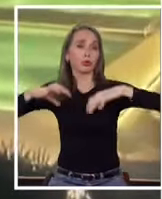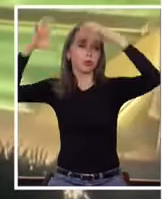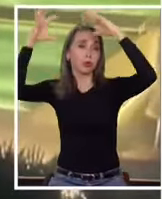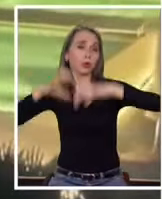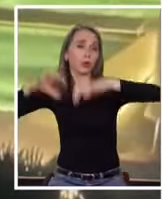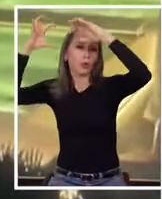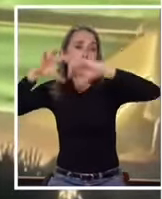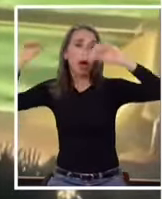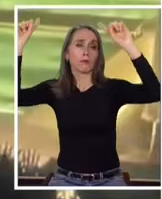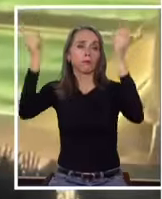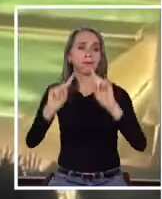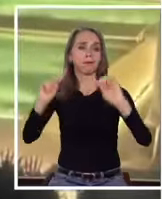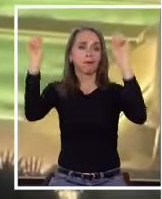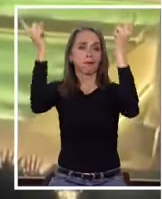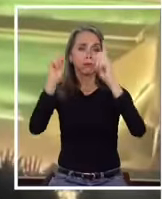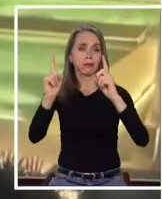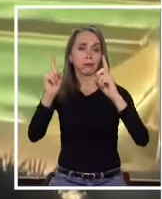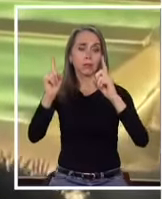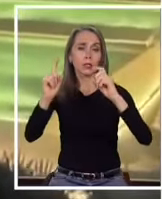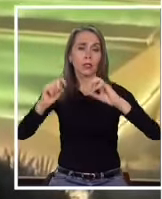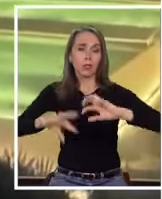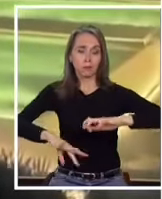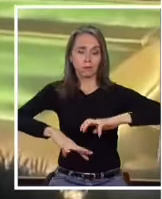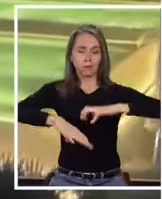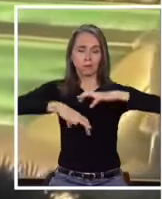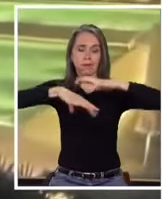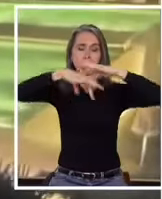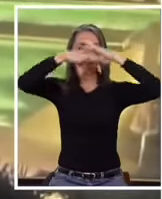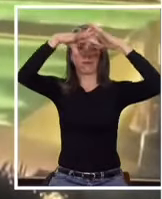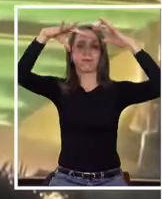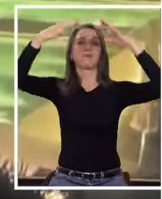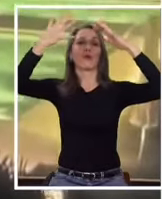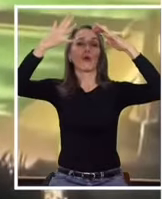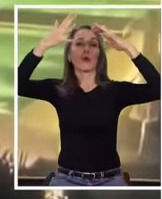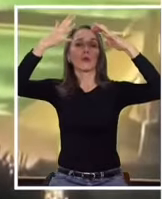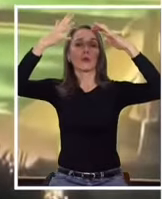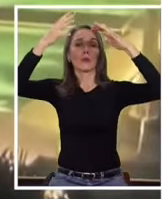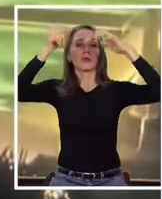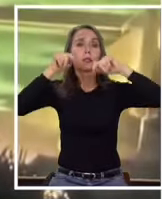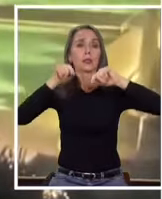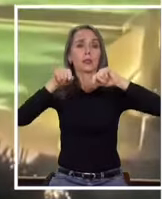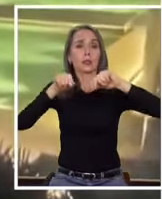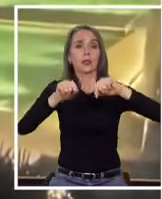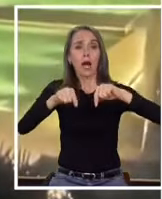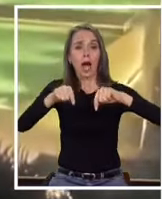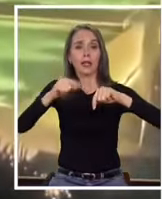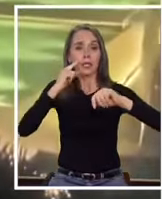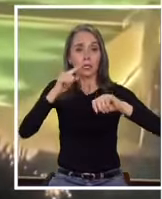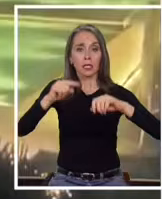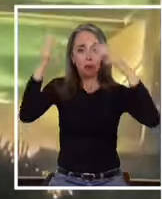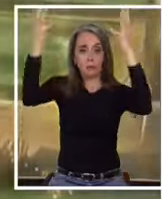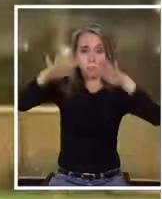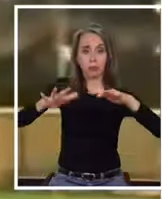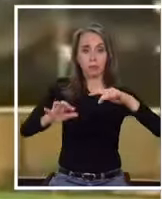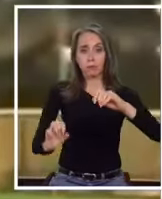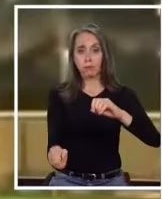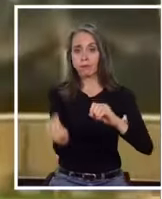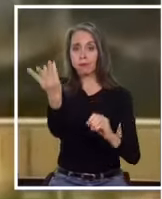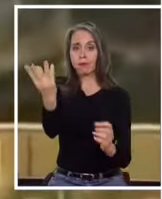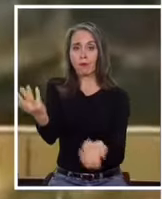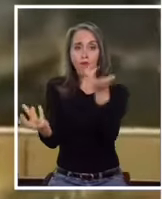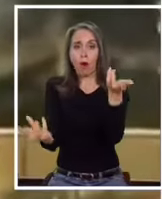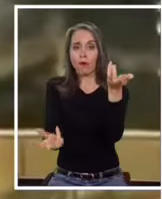y una densa nube de humo producida por pequeños focos de incendio marcaron la